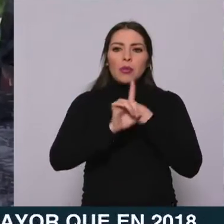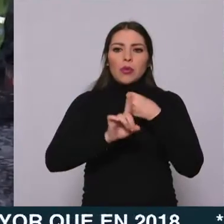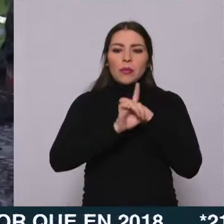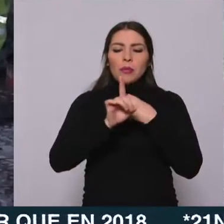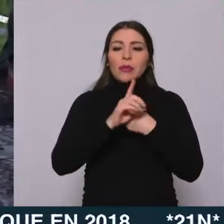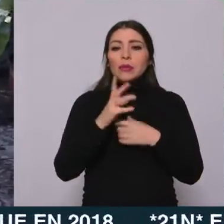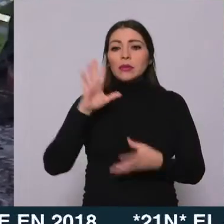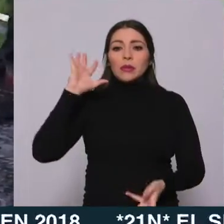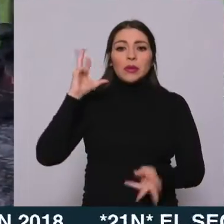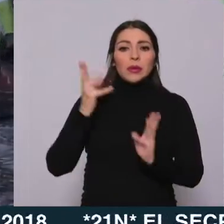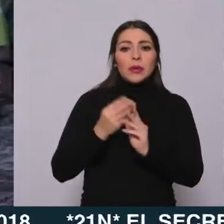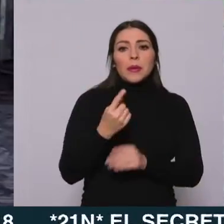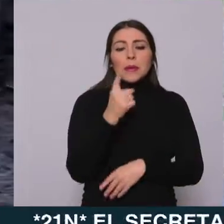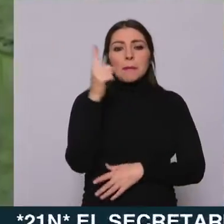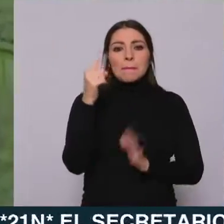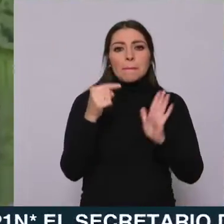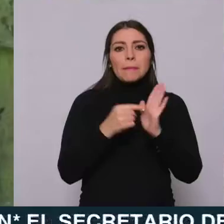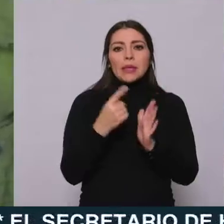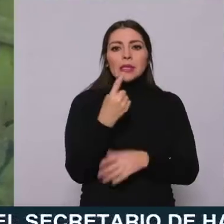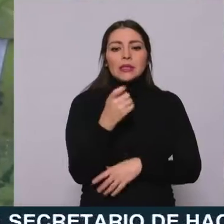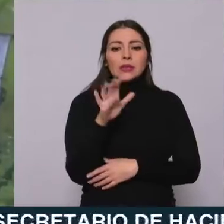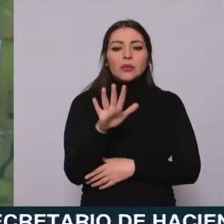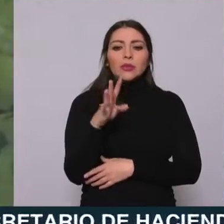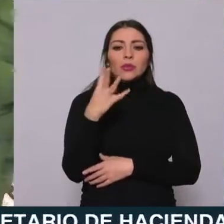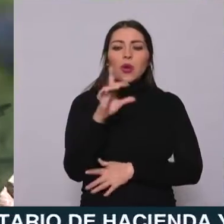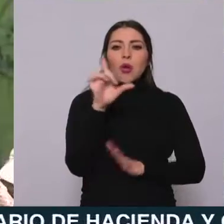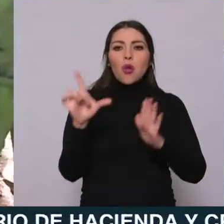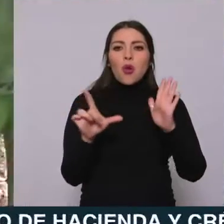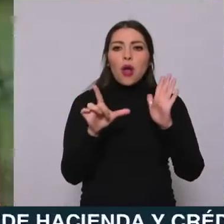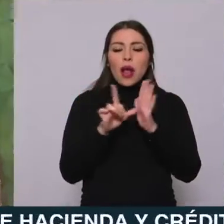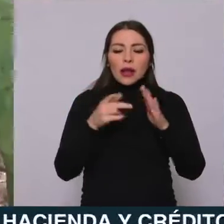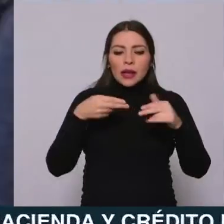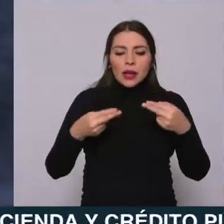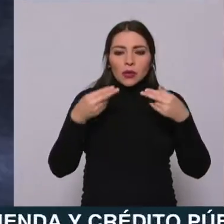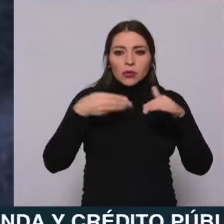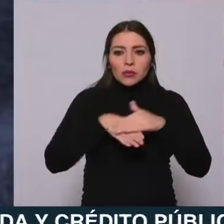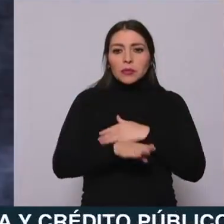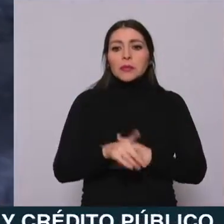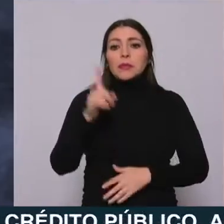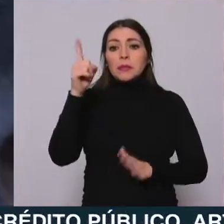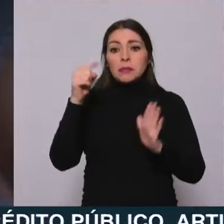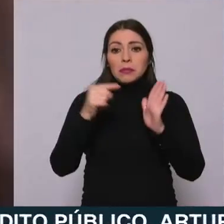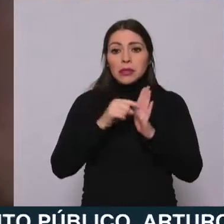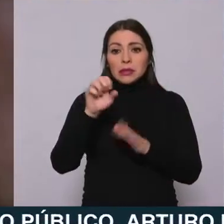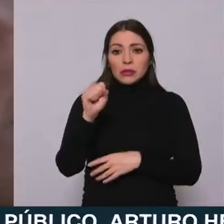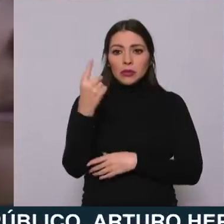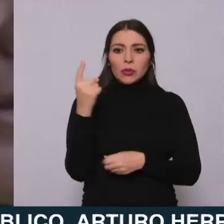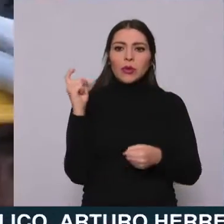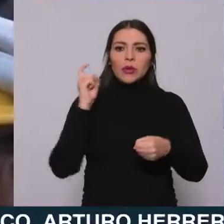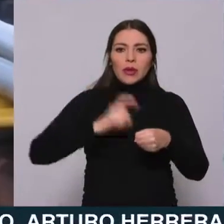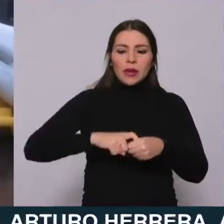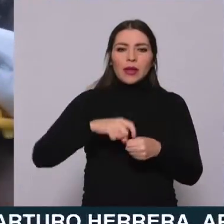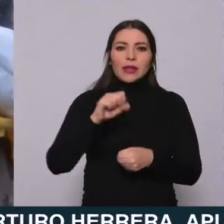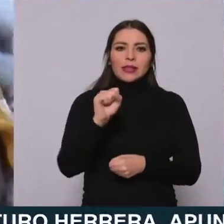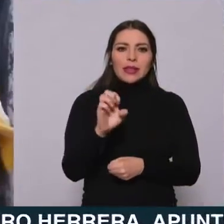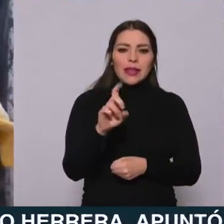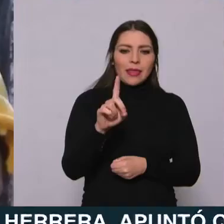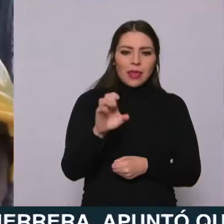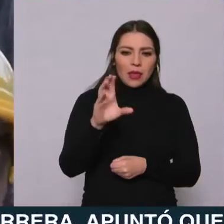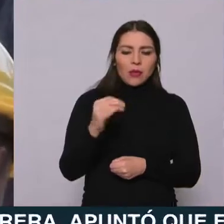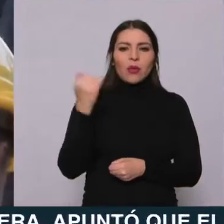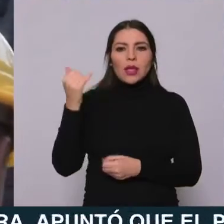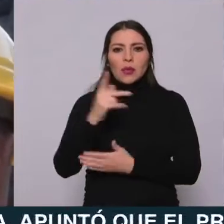de 1.154 locales, de los cuales 1.061 están registrados en SEDECO y Fondeso. Señaló